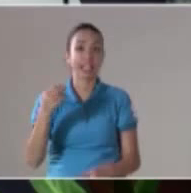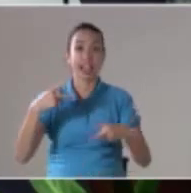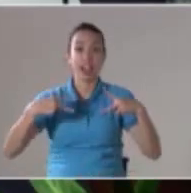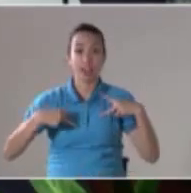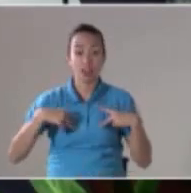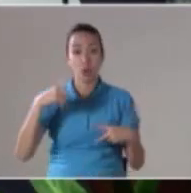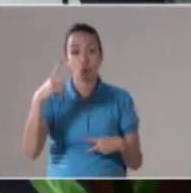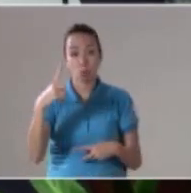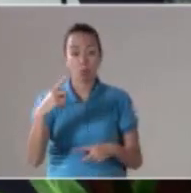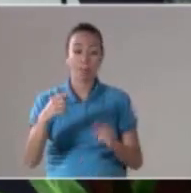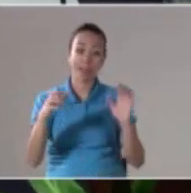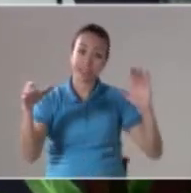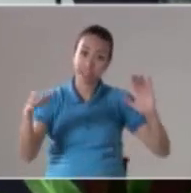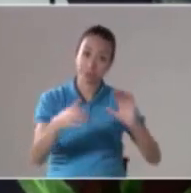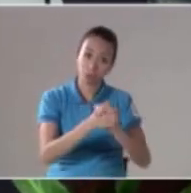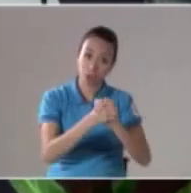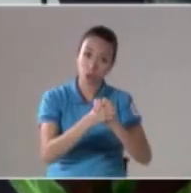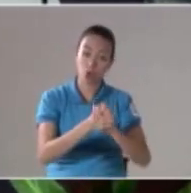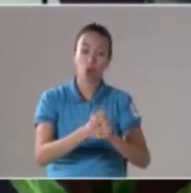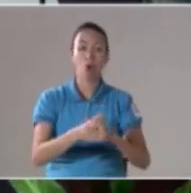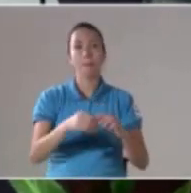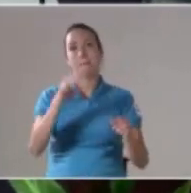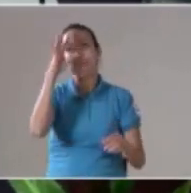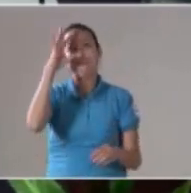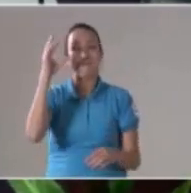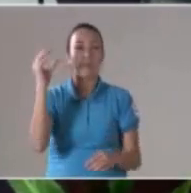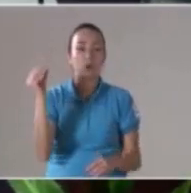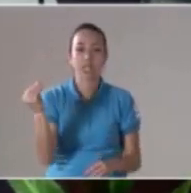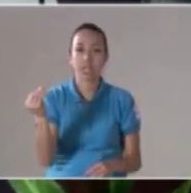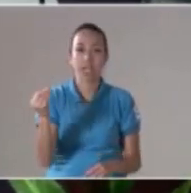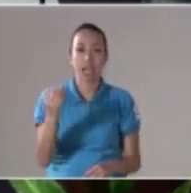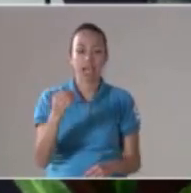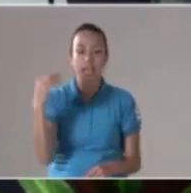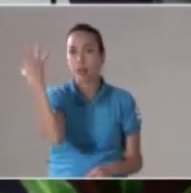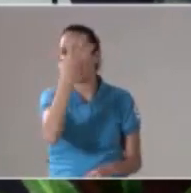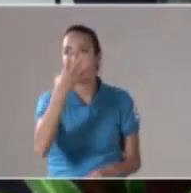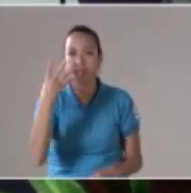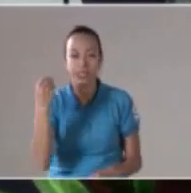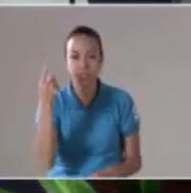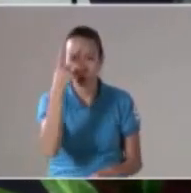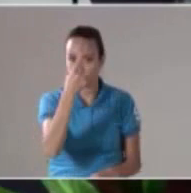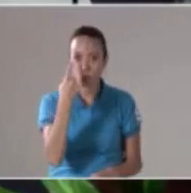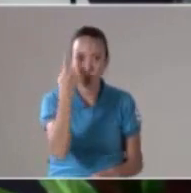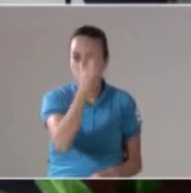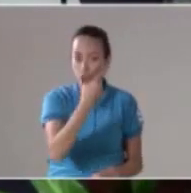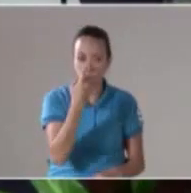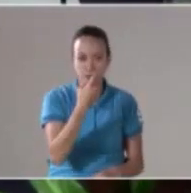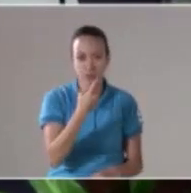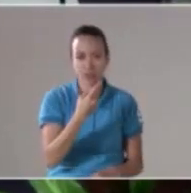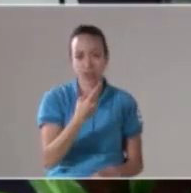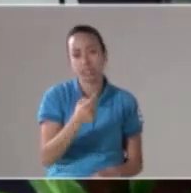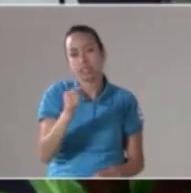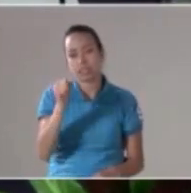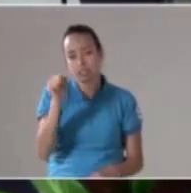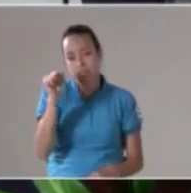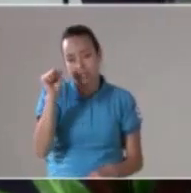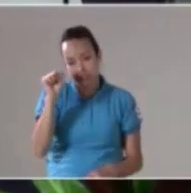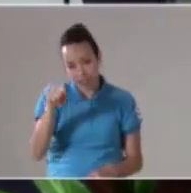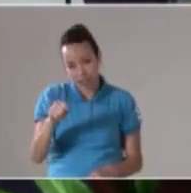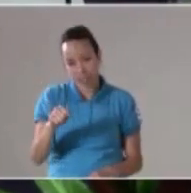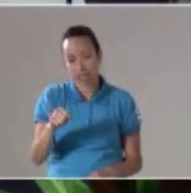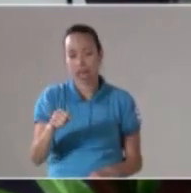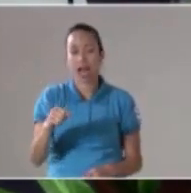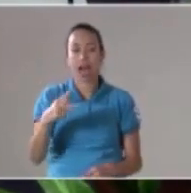dos cejas. Claro que sí, hay una línea invisible de